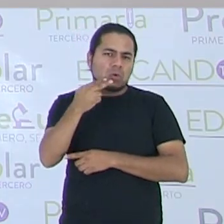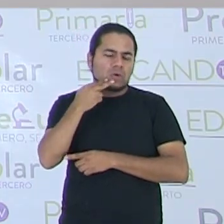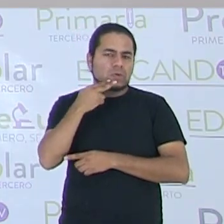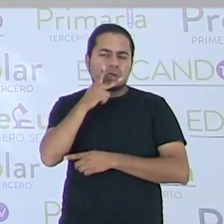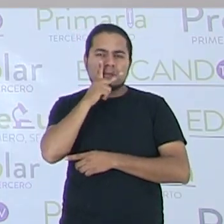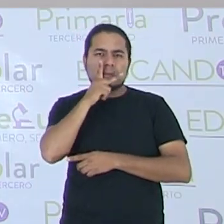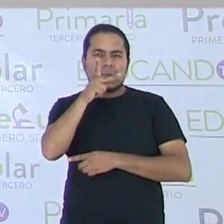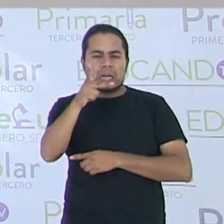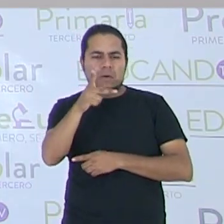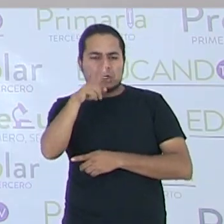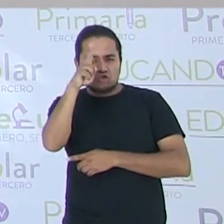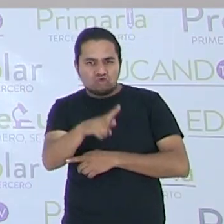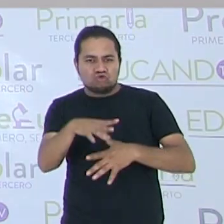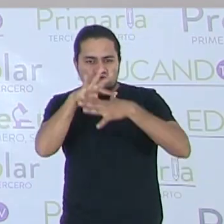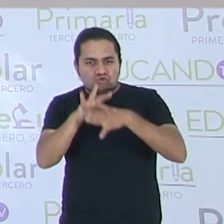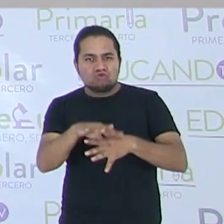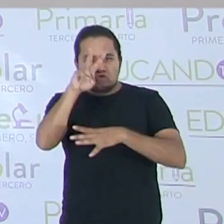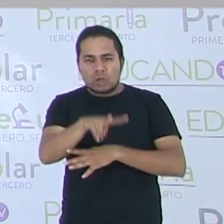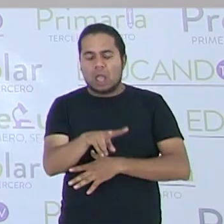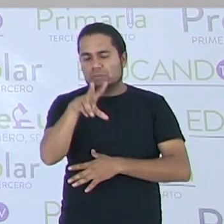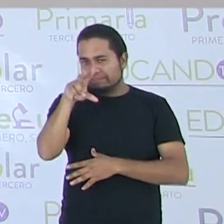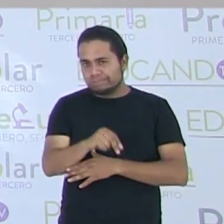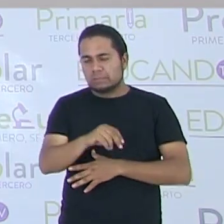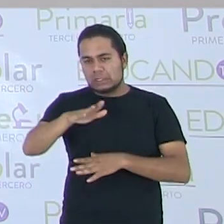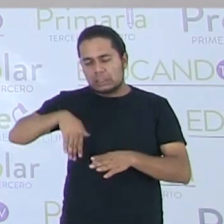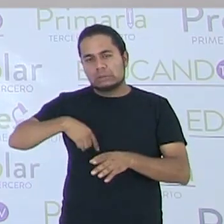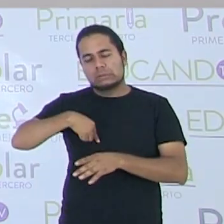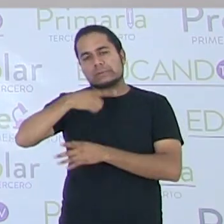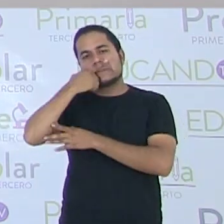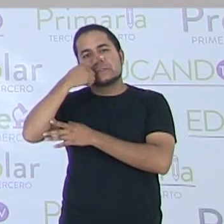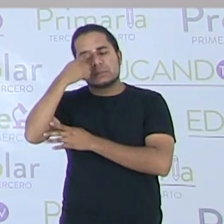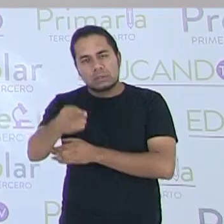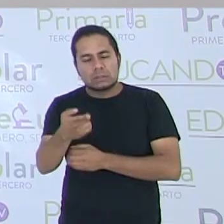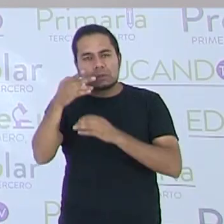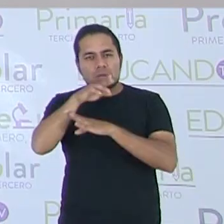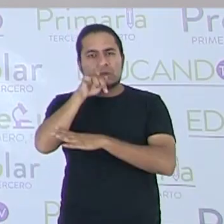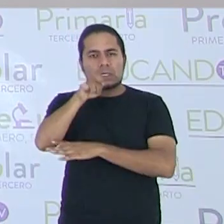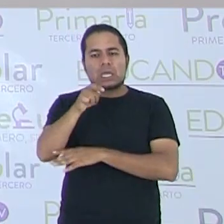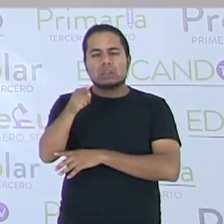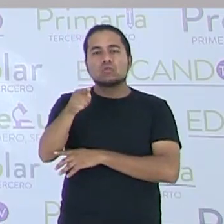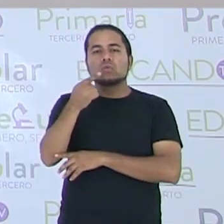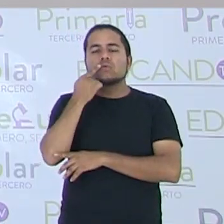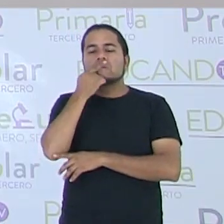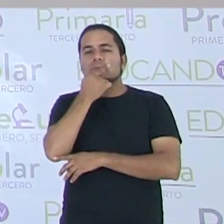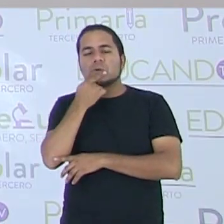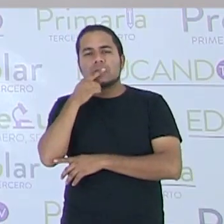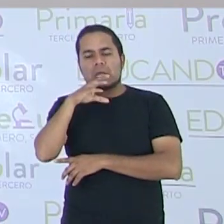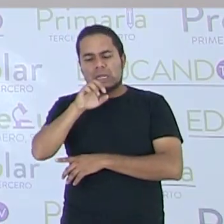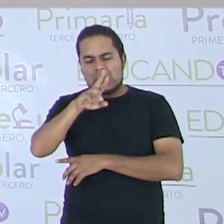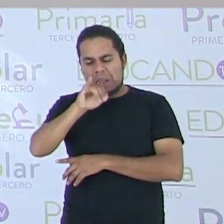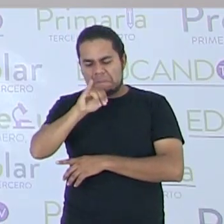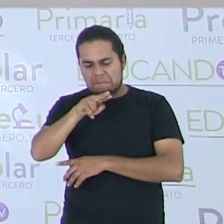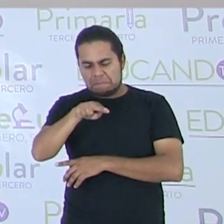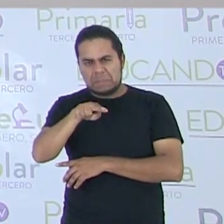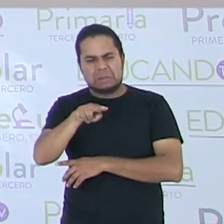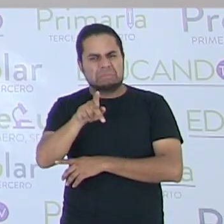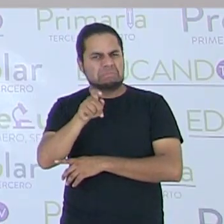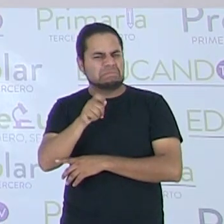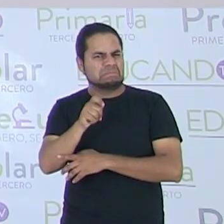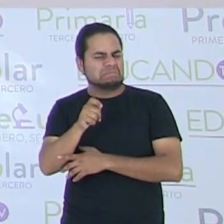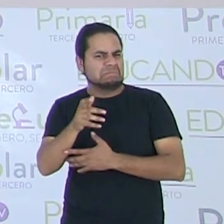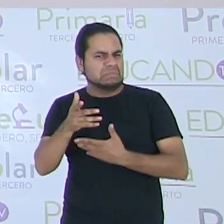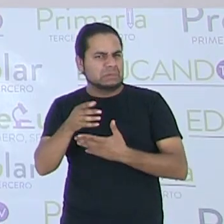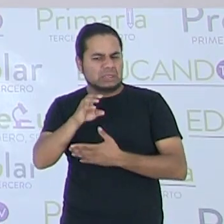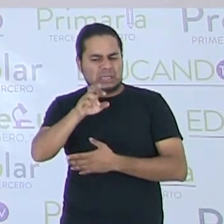palabras que no son reales. Hace rato les ponía yo el ejemplo de tu boca de carmín, por ejemplo.